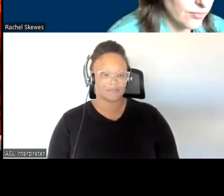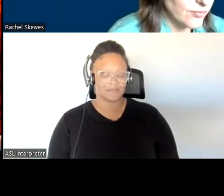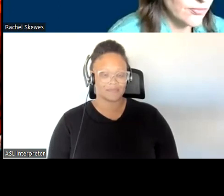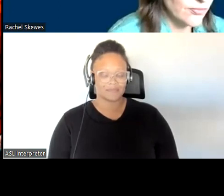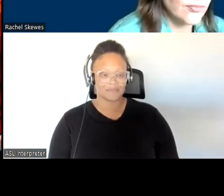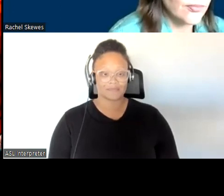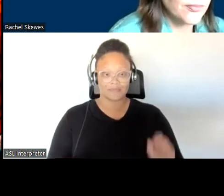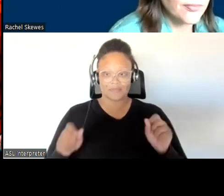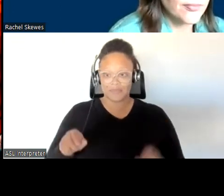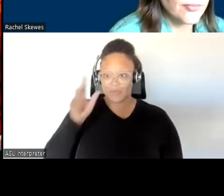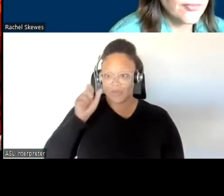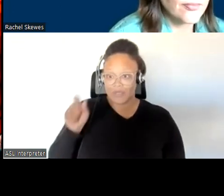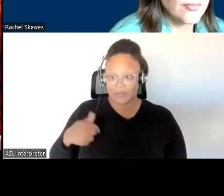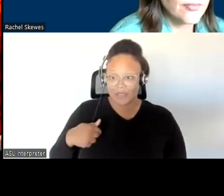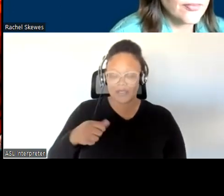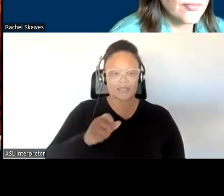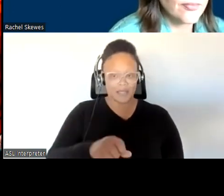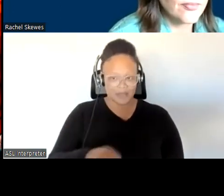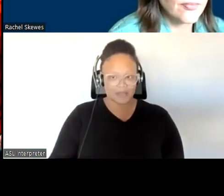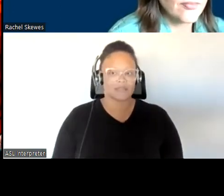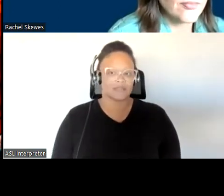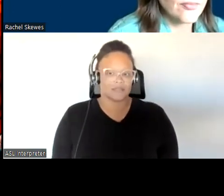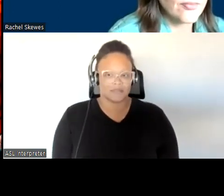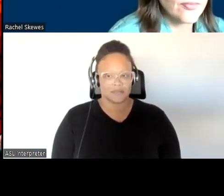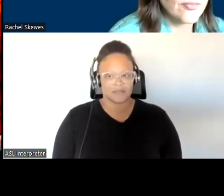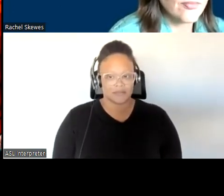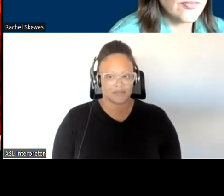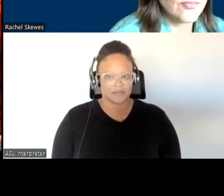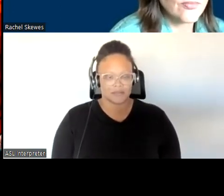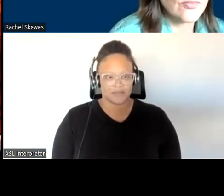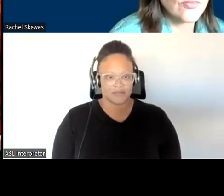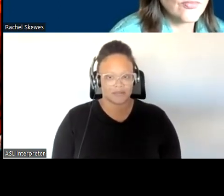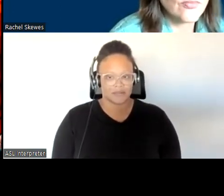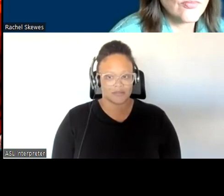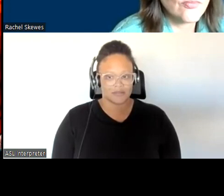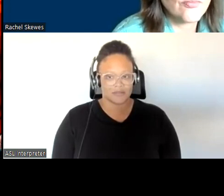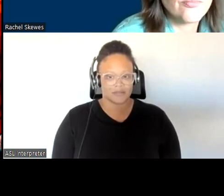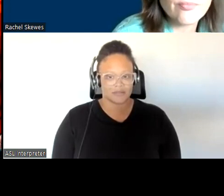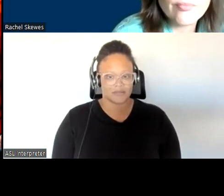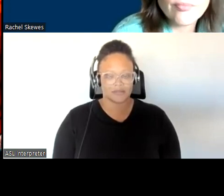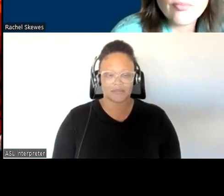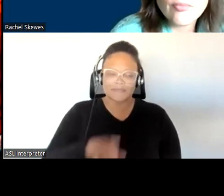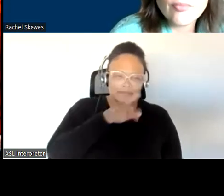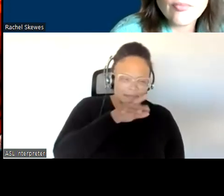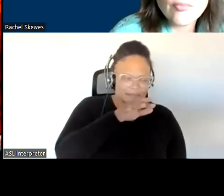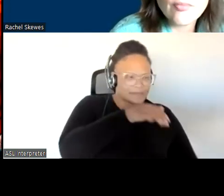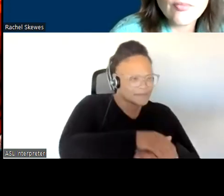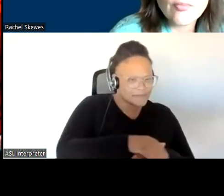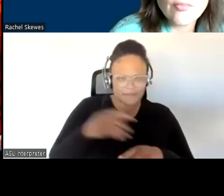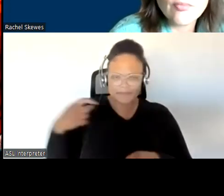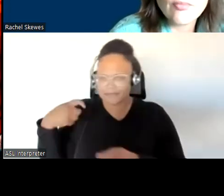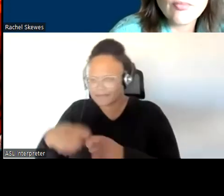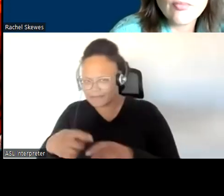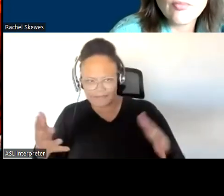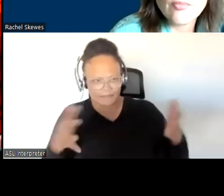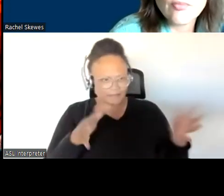Sí, la escuchamos. Sí, mi pregunta es que yo no sé mucho de la tecnología y ayer mi hija me dijo como